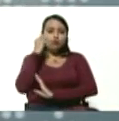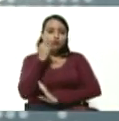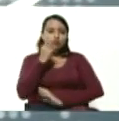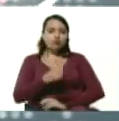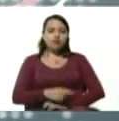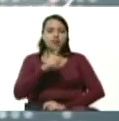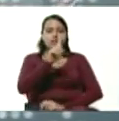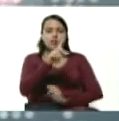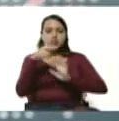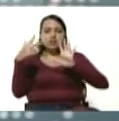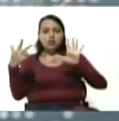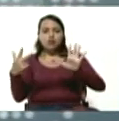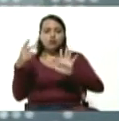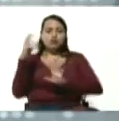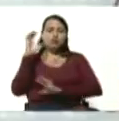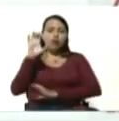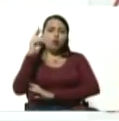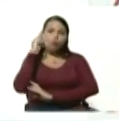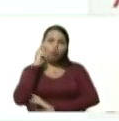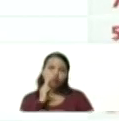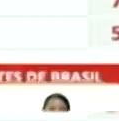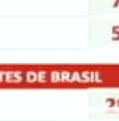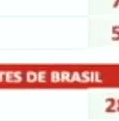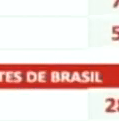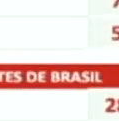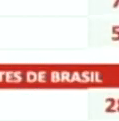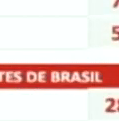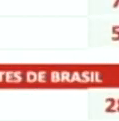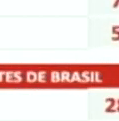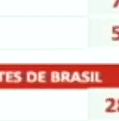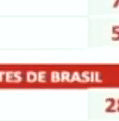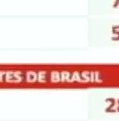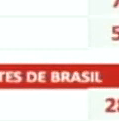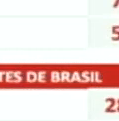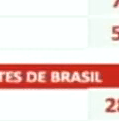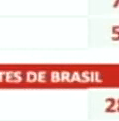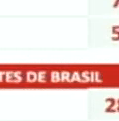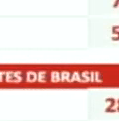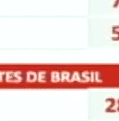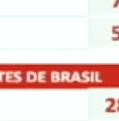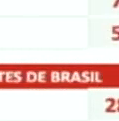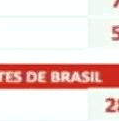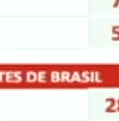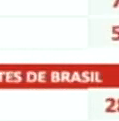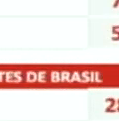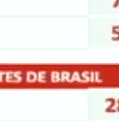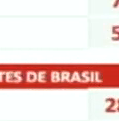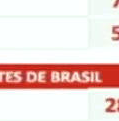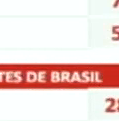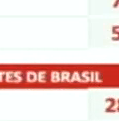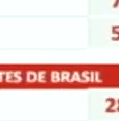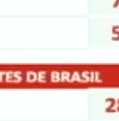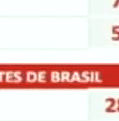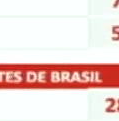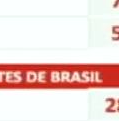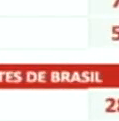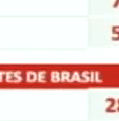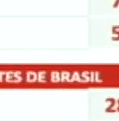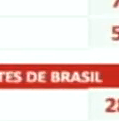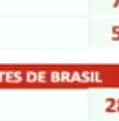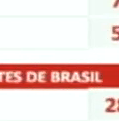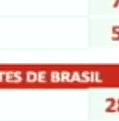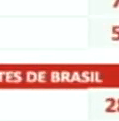18 del estado Bolívar, 14 del distrito capital, 12 del estado Lara, 4 de Aragua,